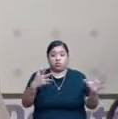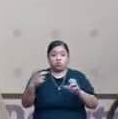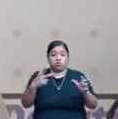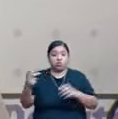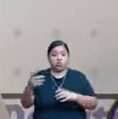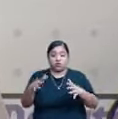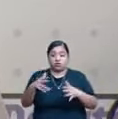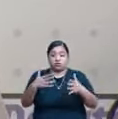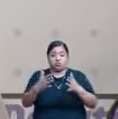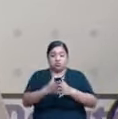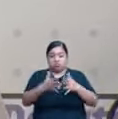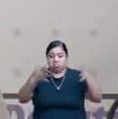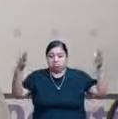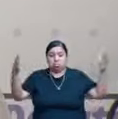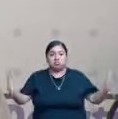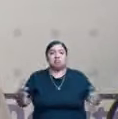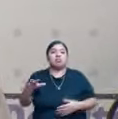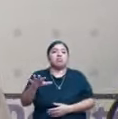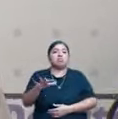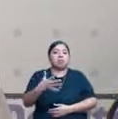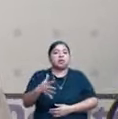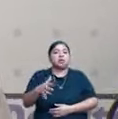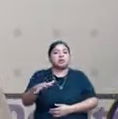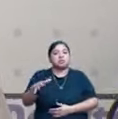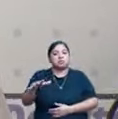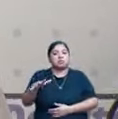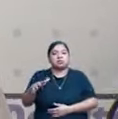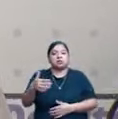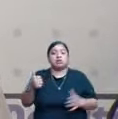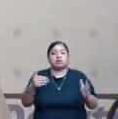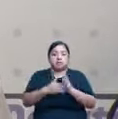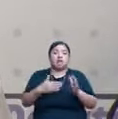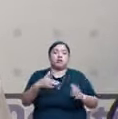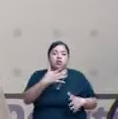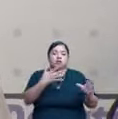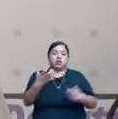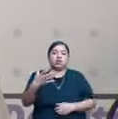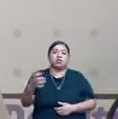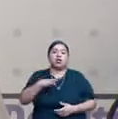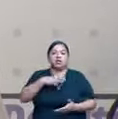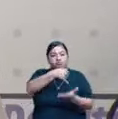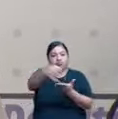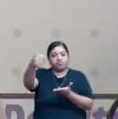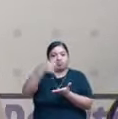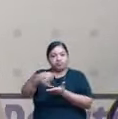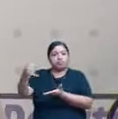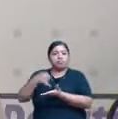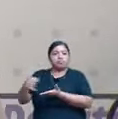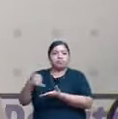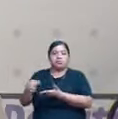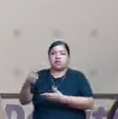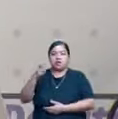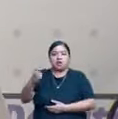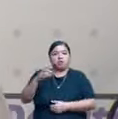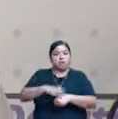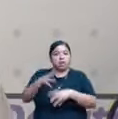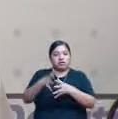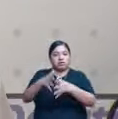de 6.000 son regadas con agua de riego, siendo el distrito de riego más grande de la República en ese